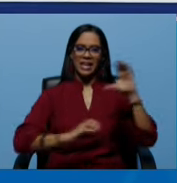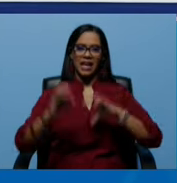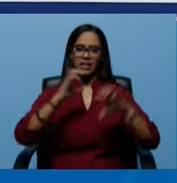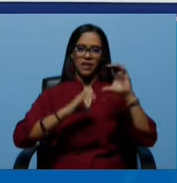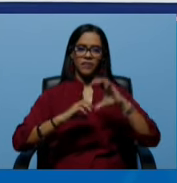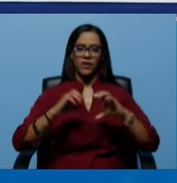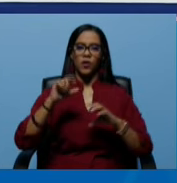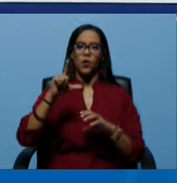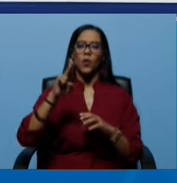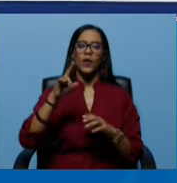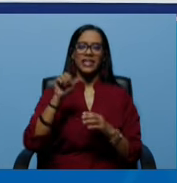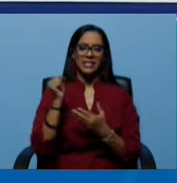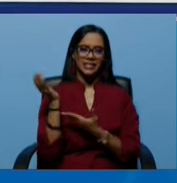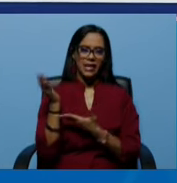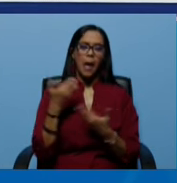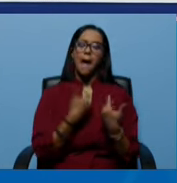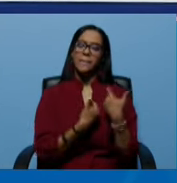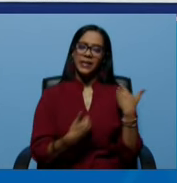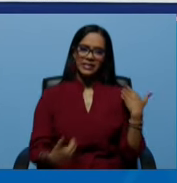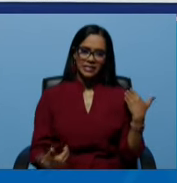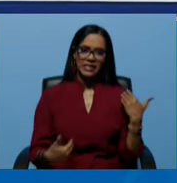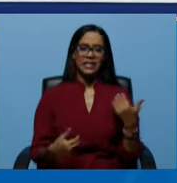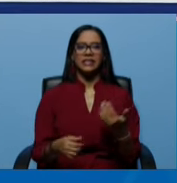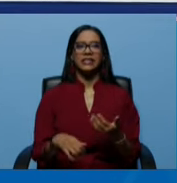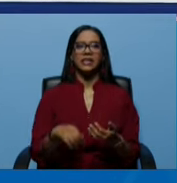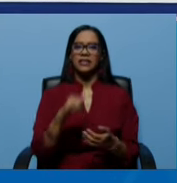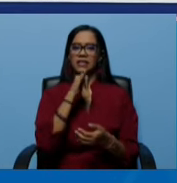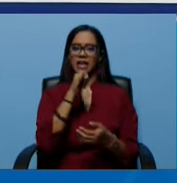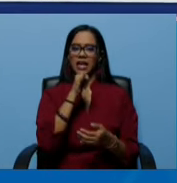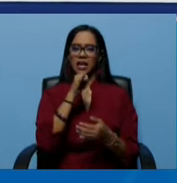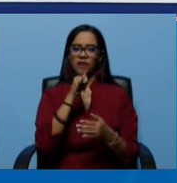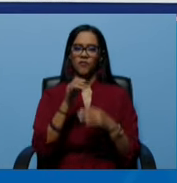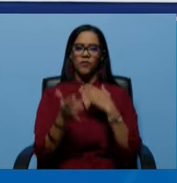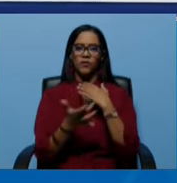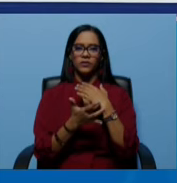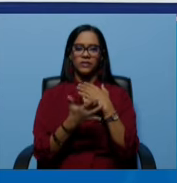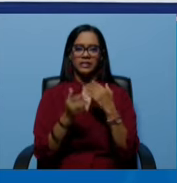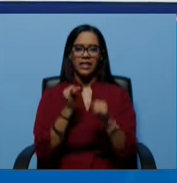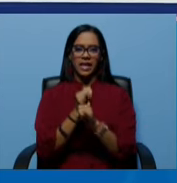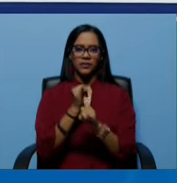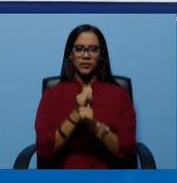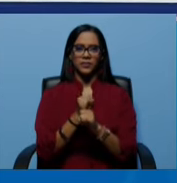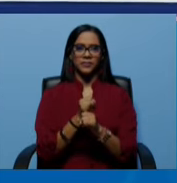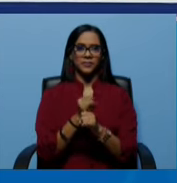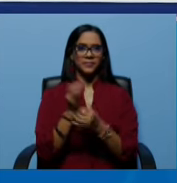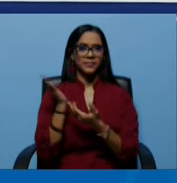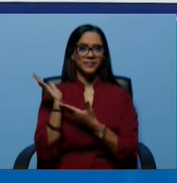Rosa, presidente de Infocentro. Adelante.